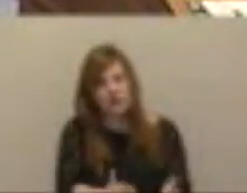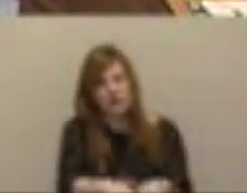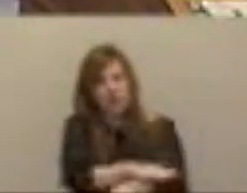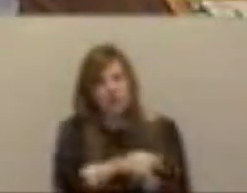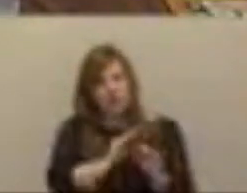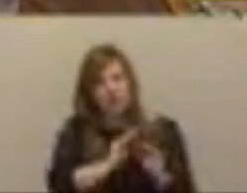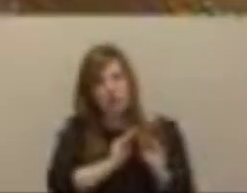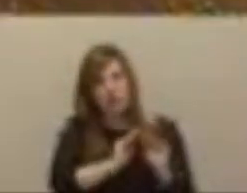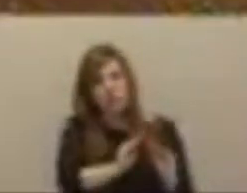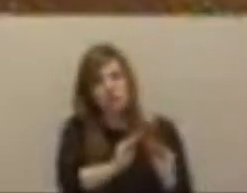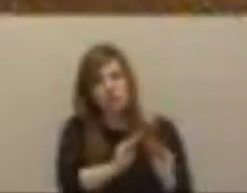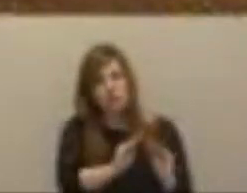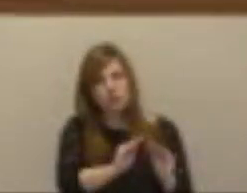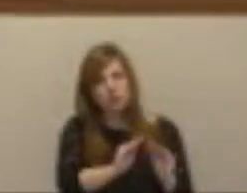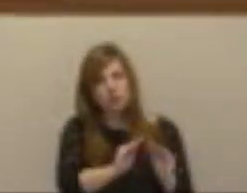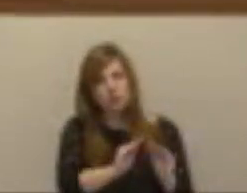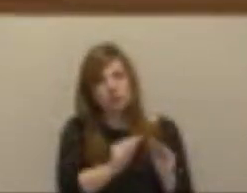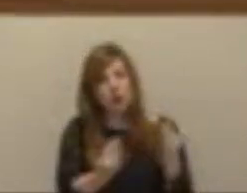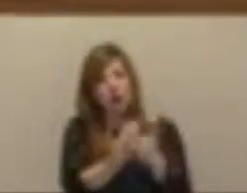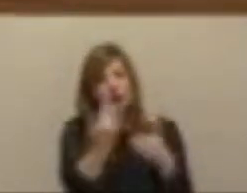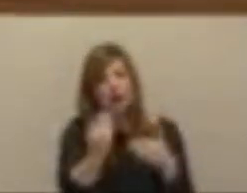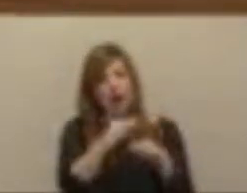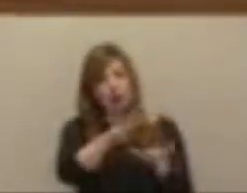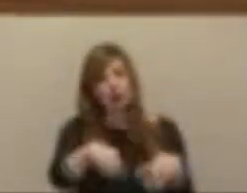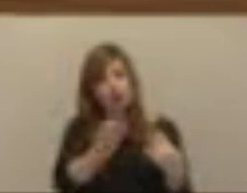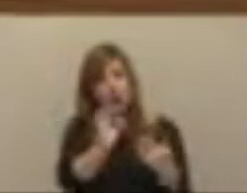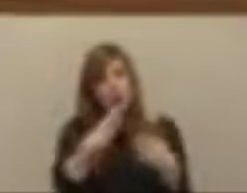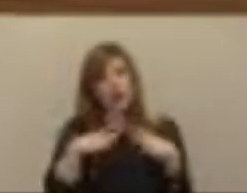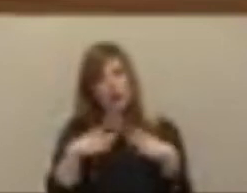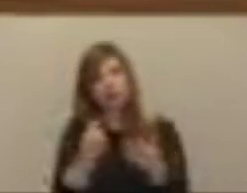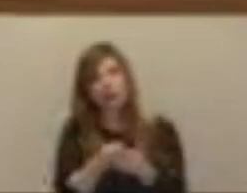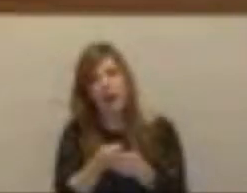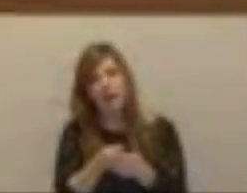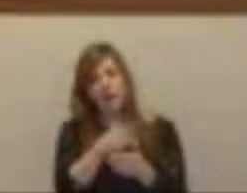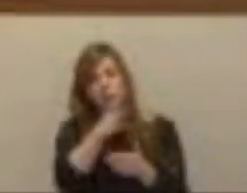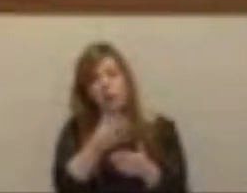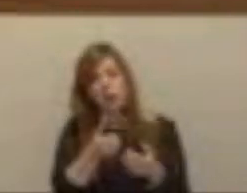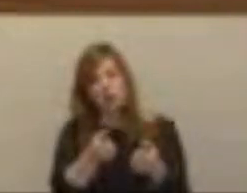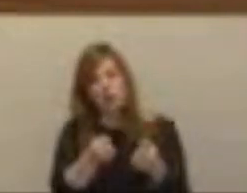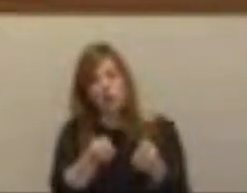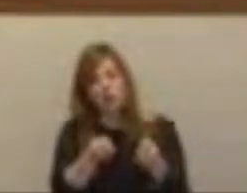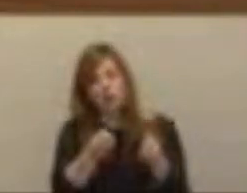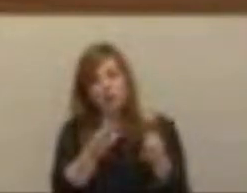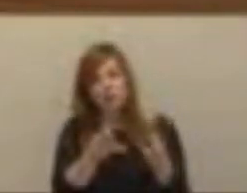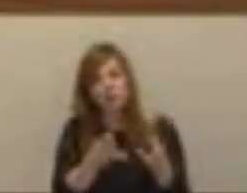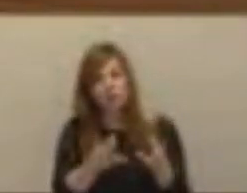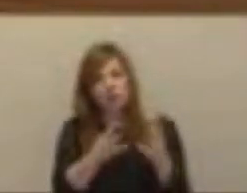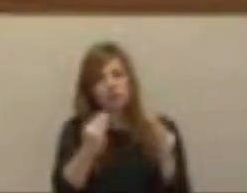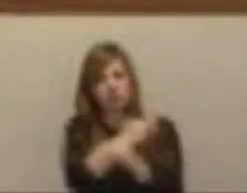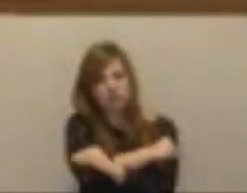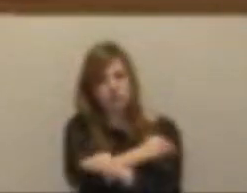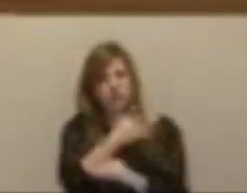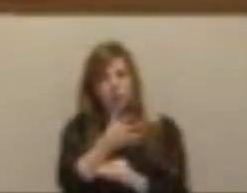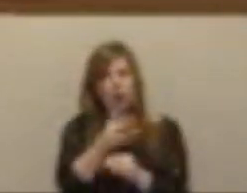hubiera tocado bregar con la jornada de 8 horas o con las vacaciones pagadas, porque no iban a cuadrar los números para nada. La política son